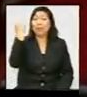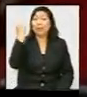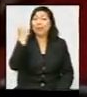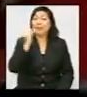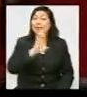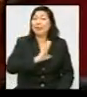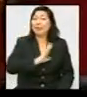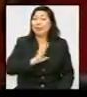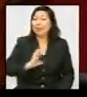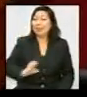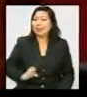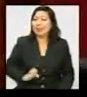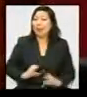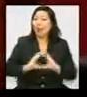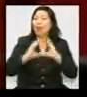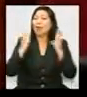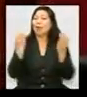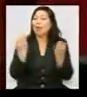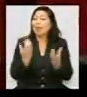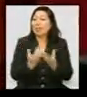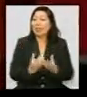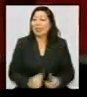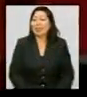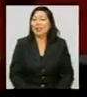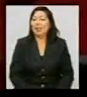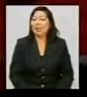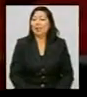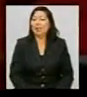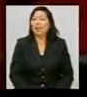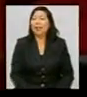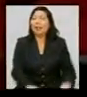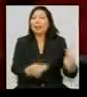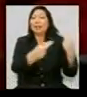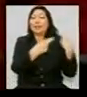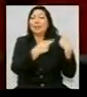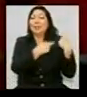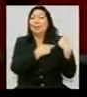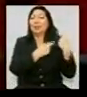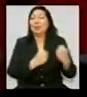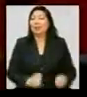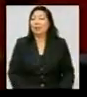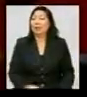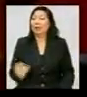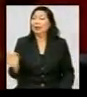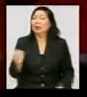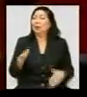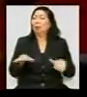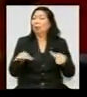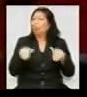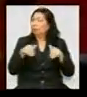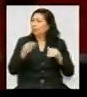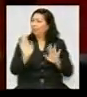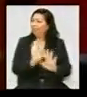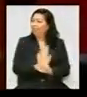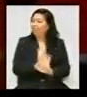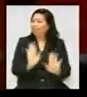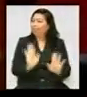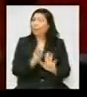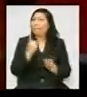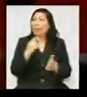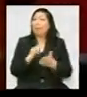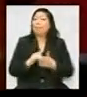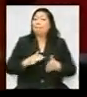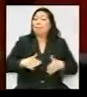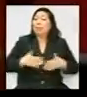del Estado peruano, el Congreso de la República, asuma su rol sin abdicar, para